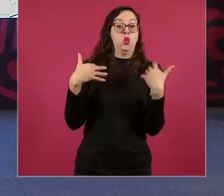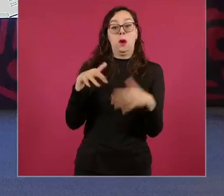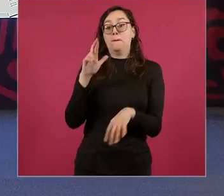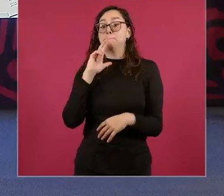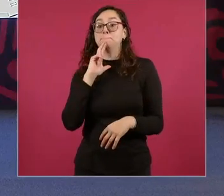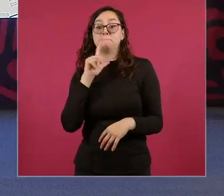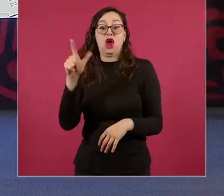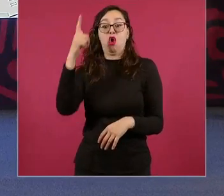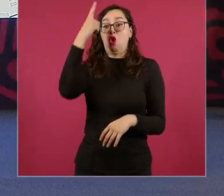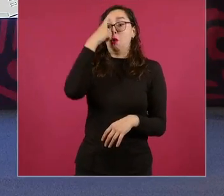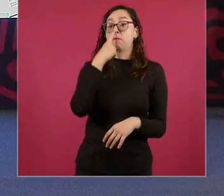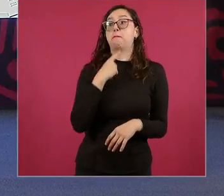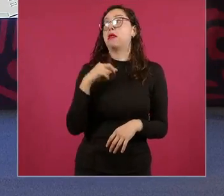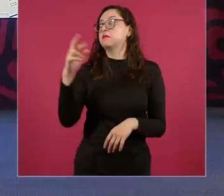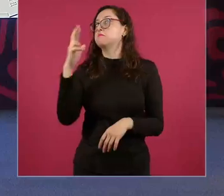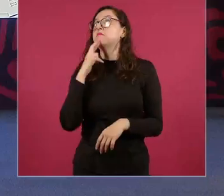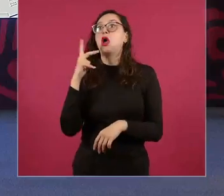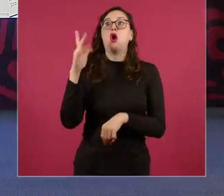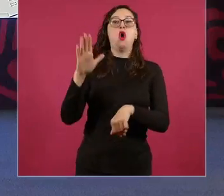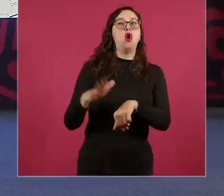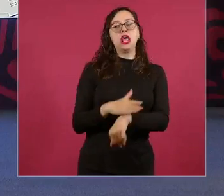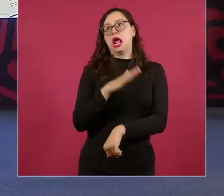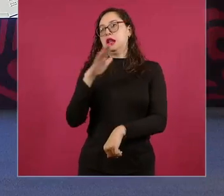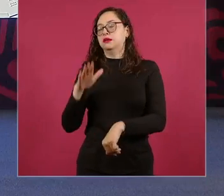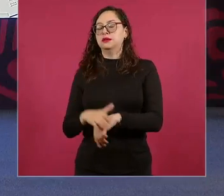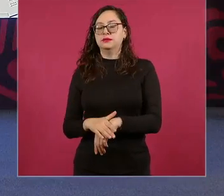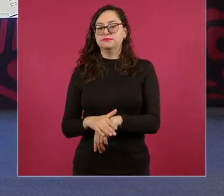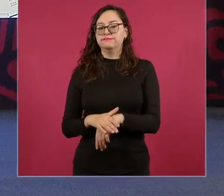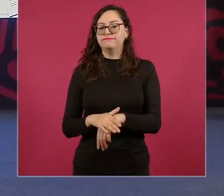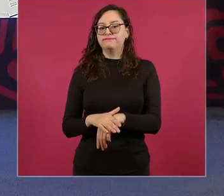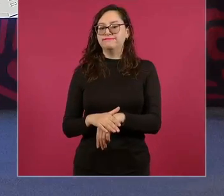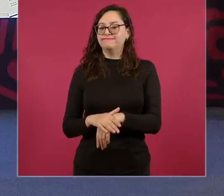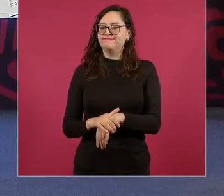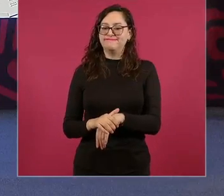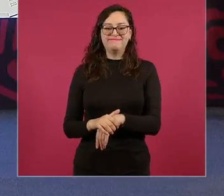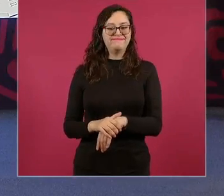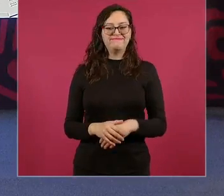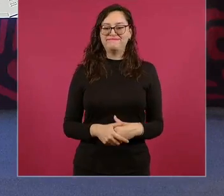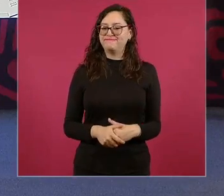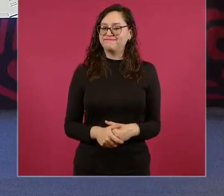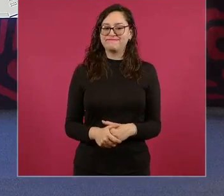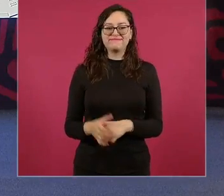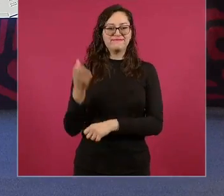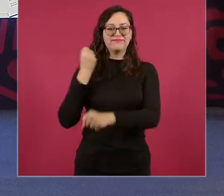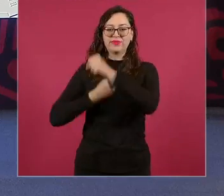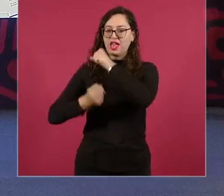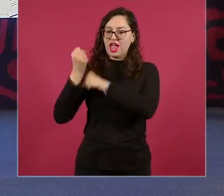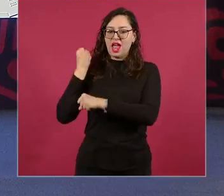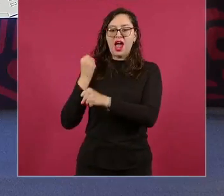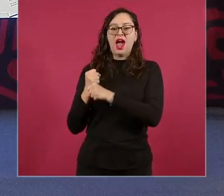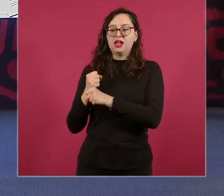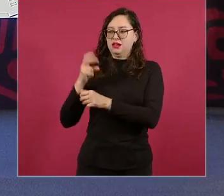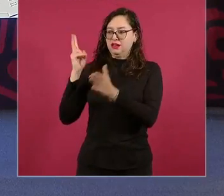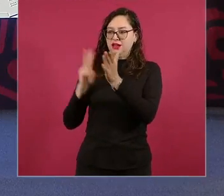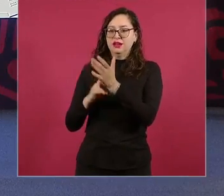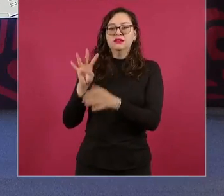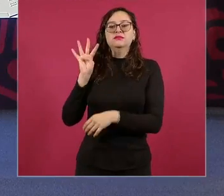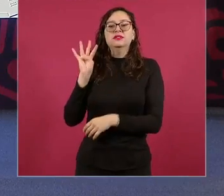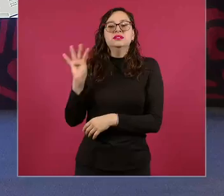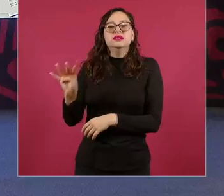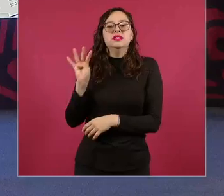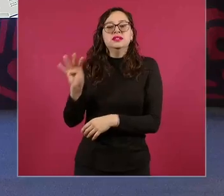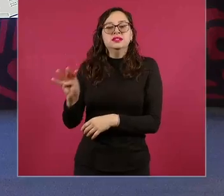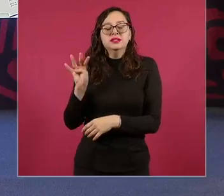mejores perfiles llegan a ser jueces. No podemos desconocer en 2019, como muchos otros casos, los